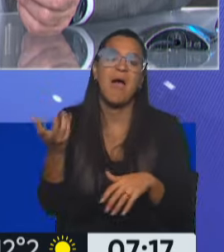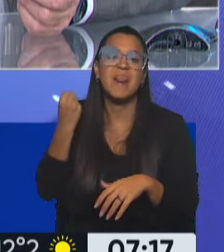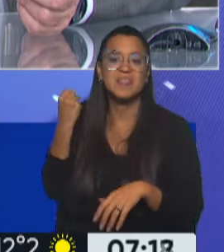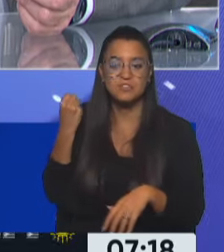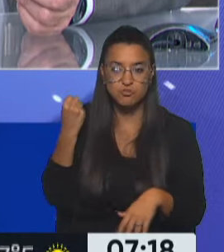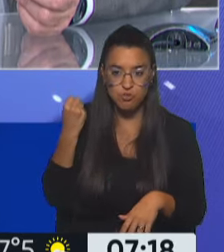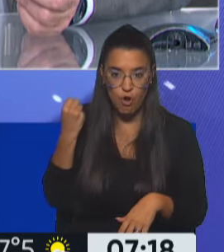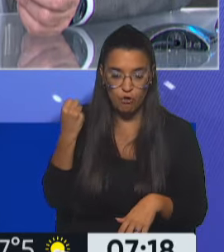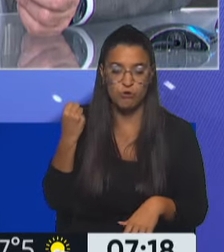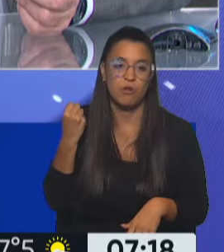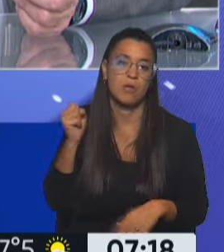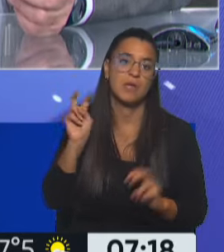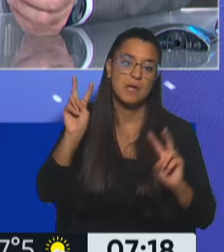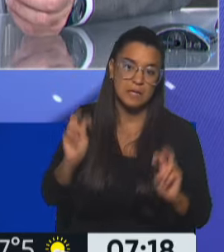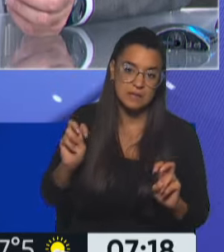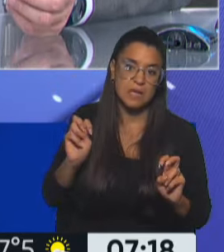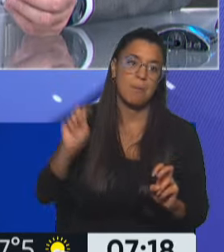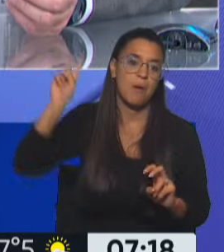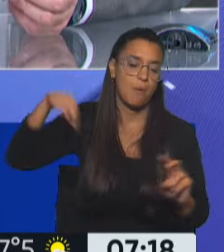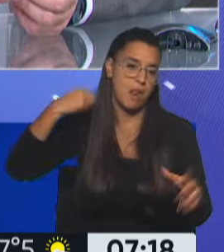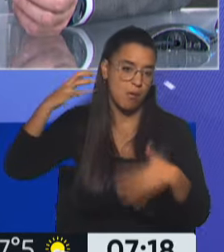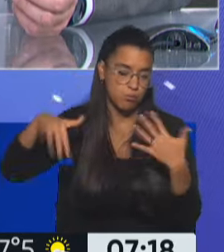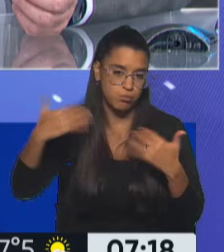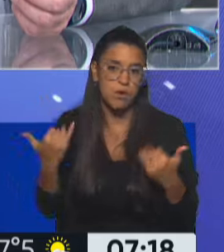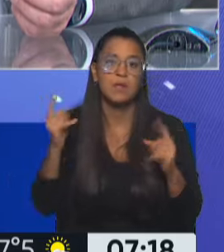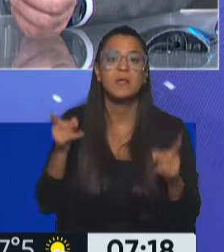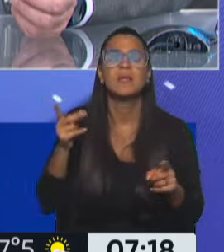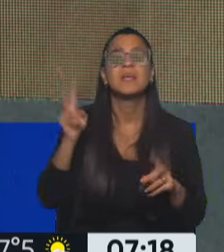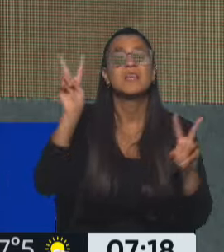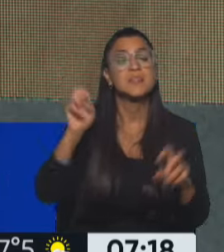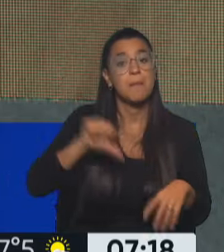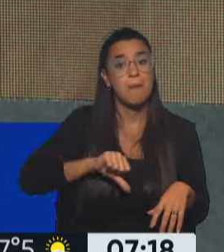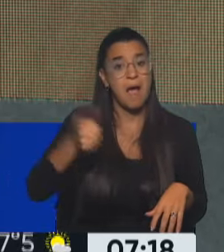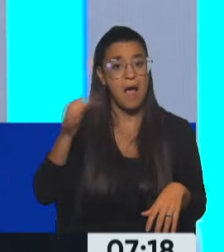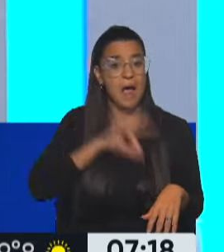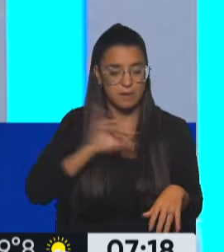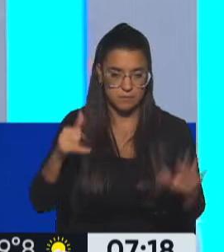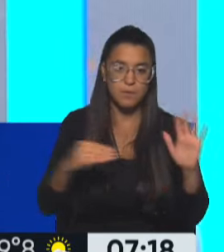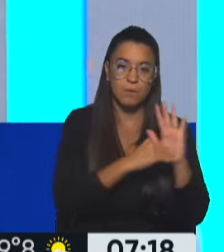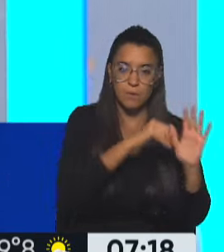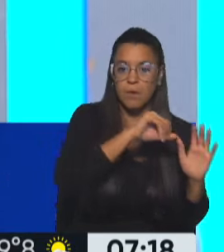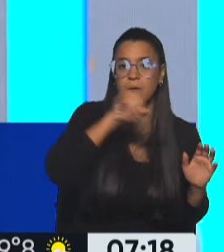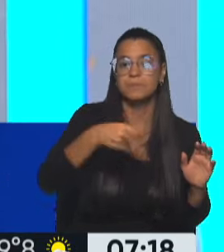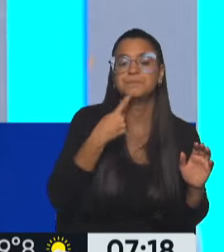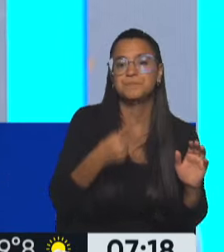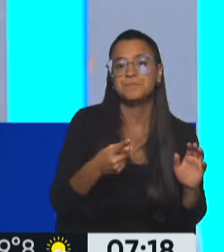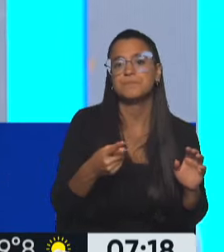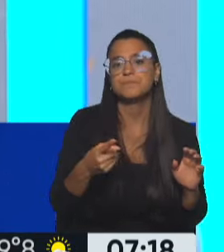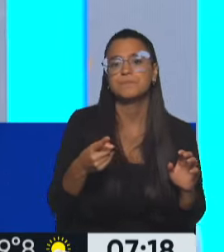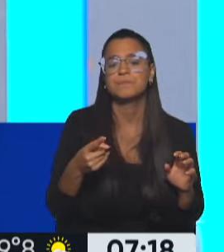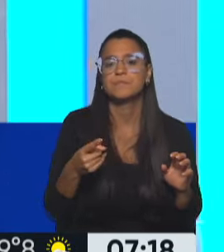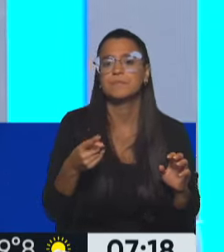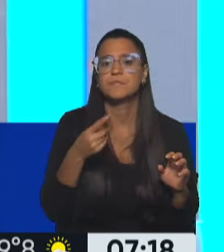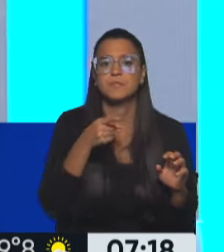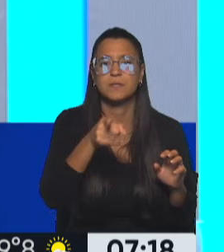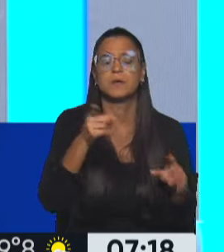ejemplo que era un tema que generó mucha polémica porque ganancias entra en lo que tiene que ver con el pacto un un un